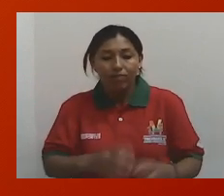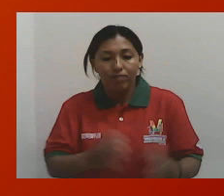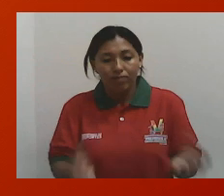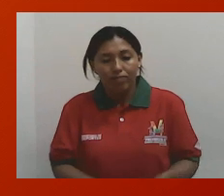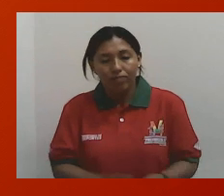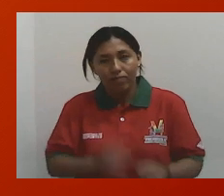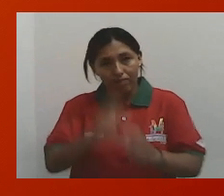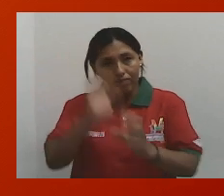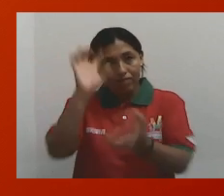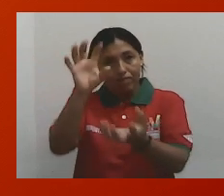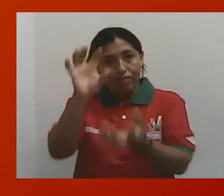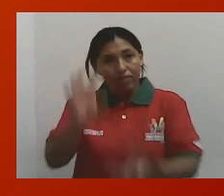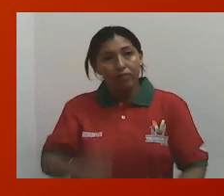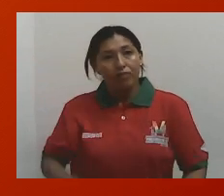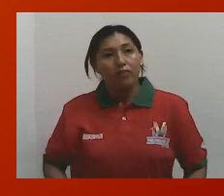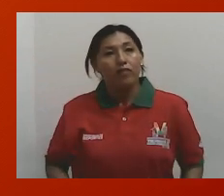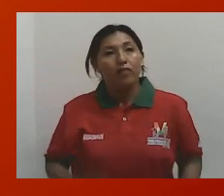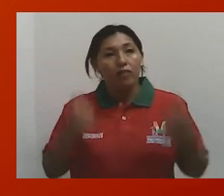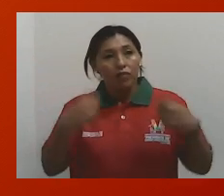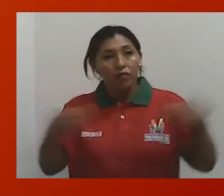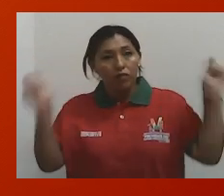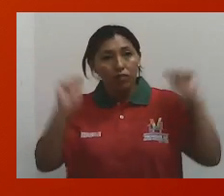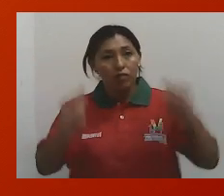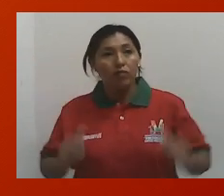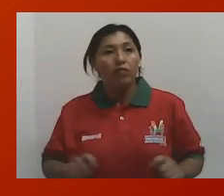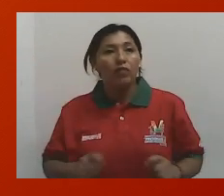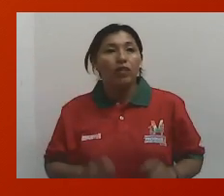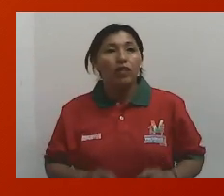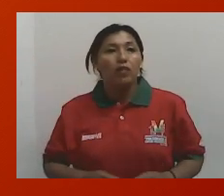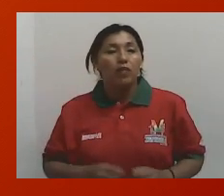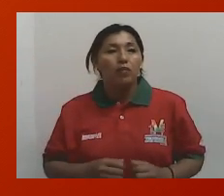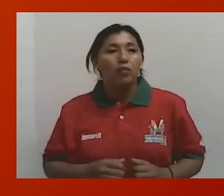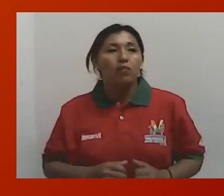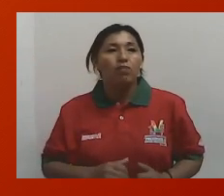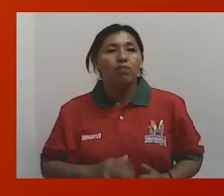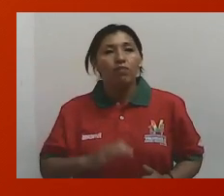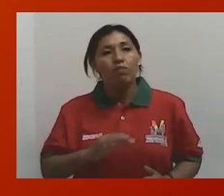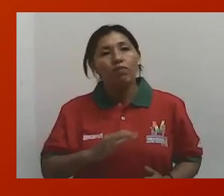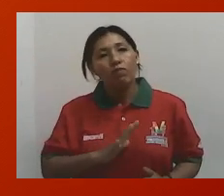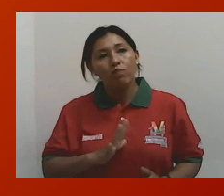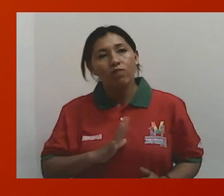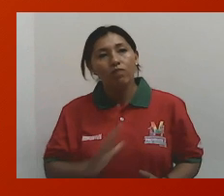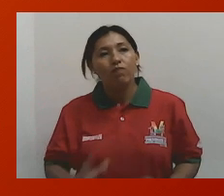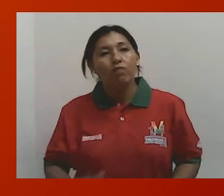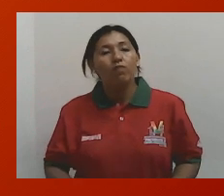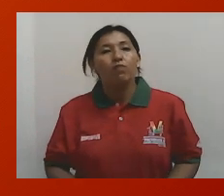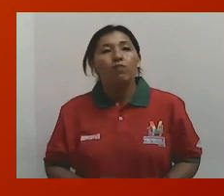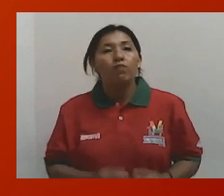Bien, hay un tema muy importante en el cual siempre nos ha traído muy